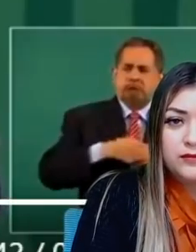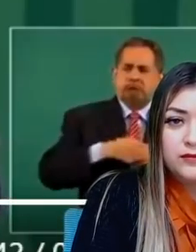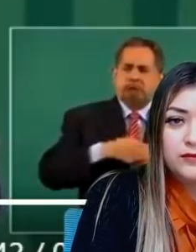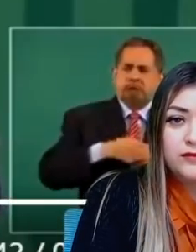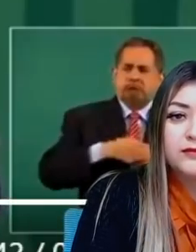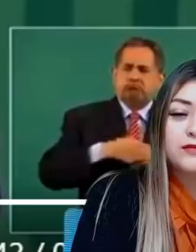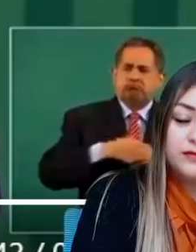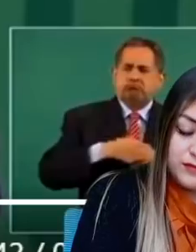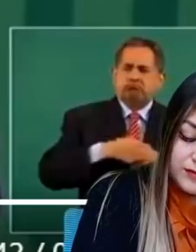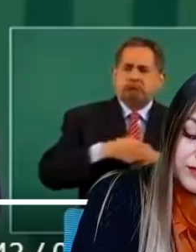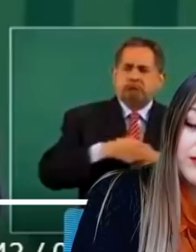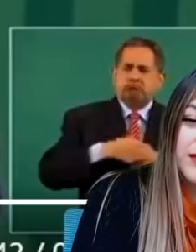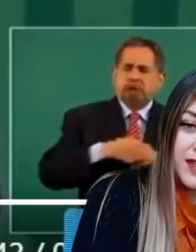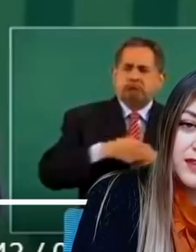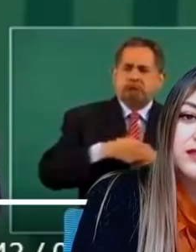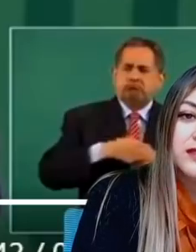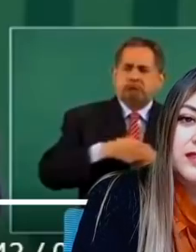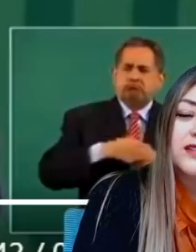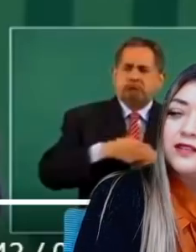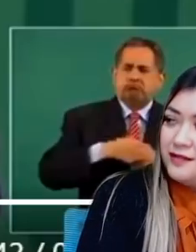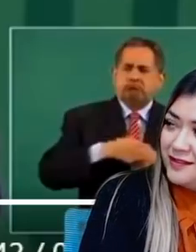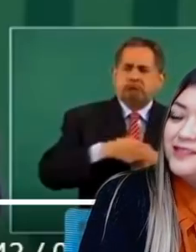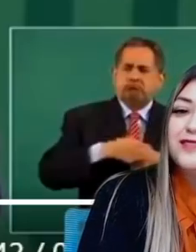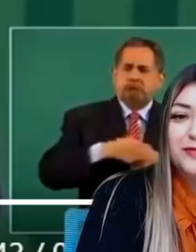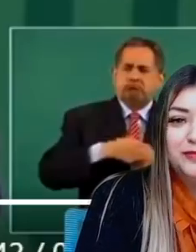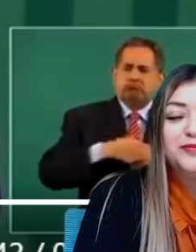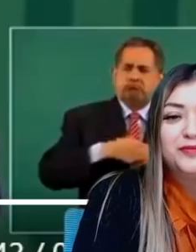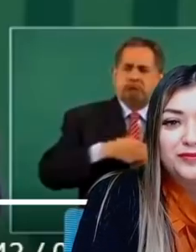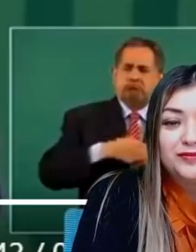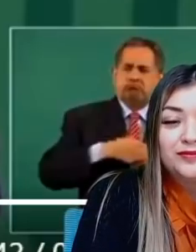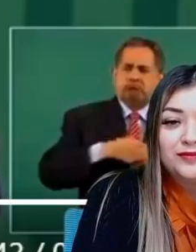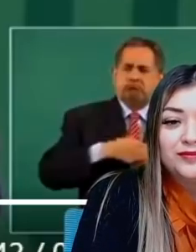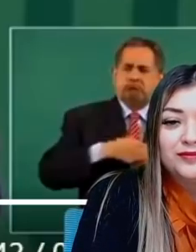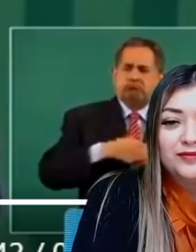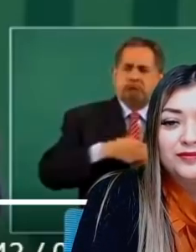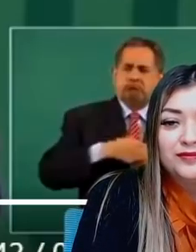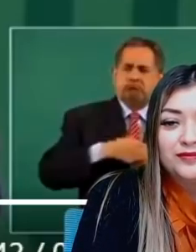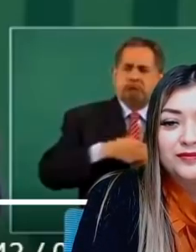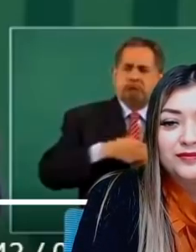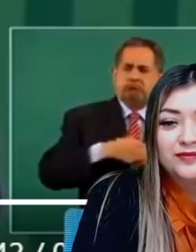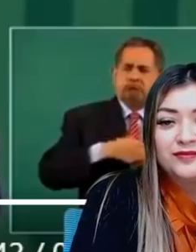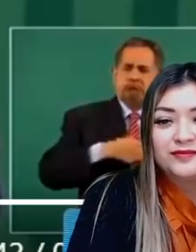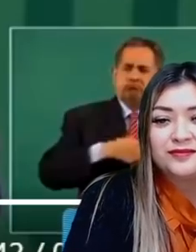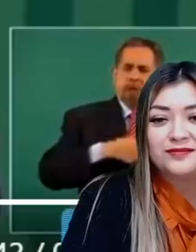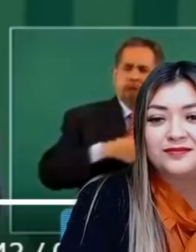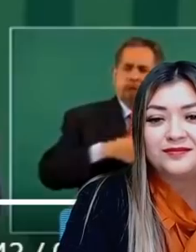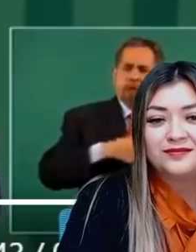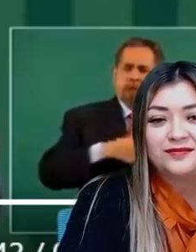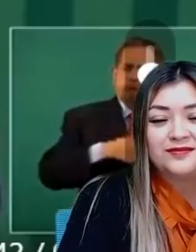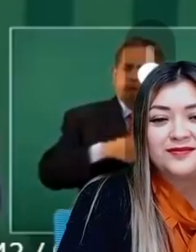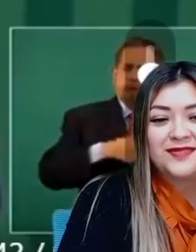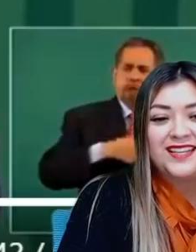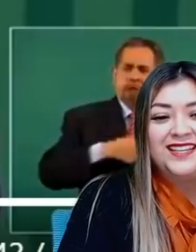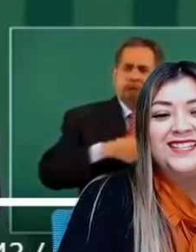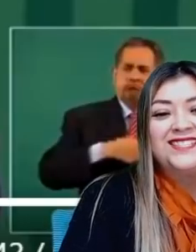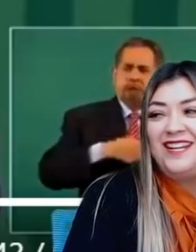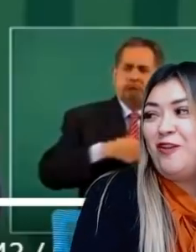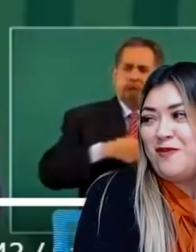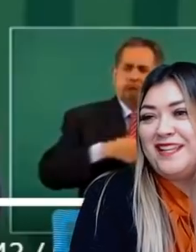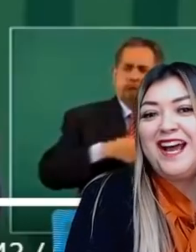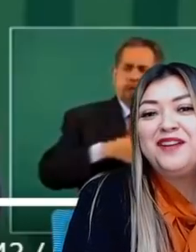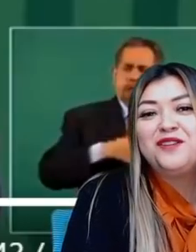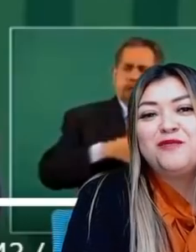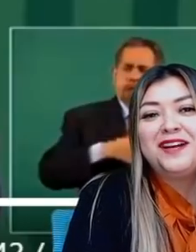les marca la agenda, ¿eh? Uh-huh. ¿Sabe cómo cocorear a estos chayoteros? Porque si no me equivoco, si la memoria no me falla, es el del Reforma.